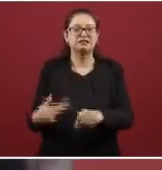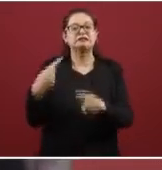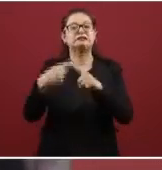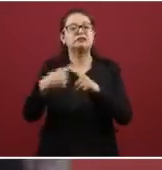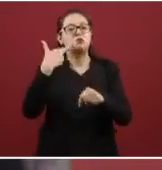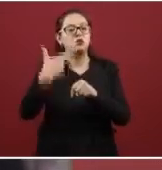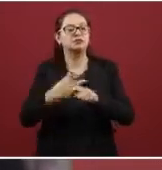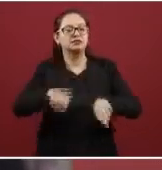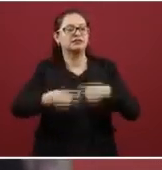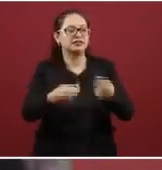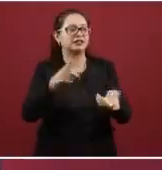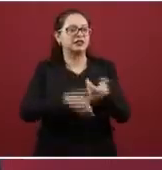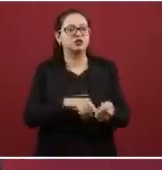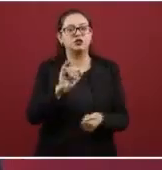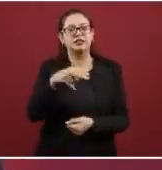Electoral.